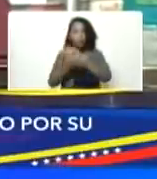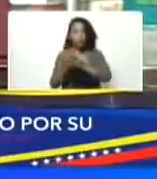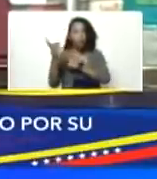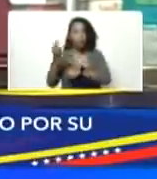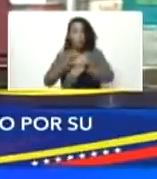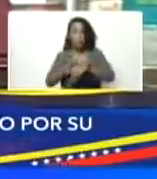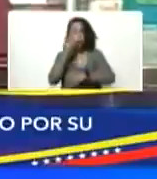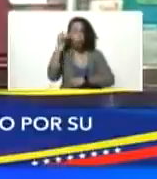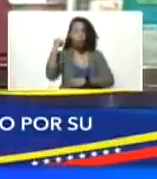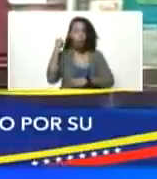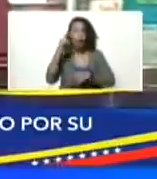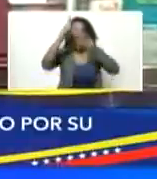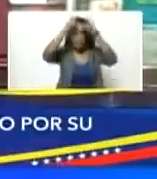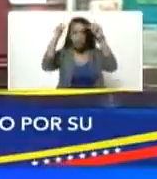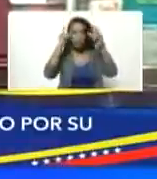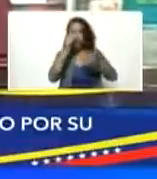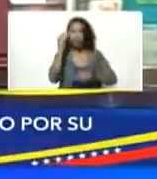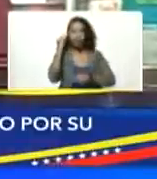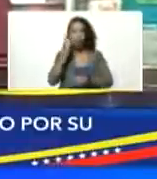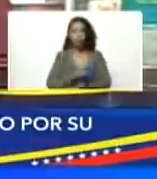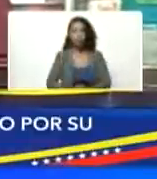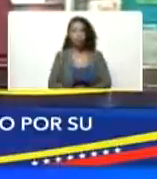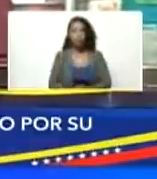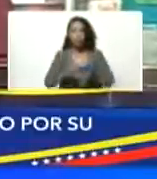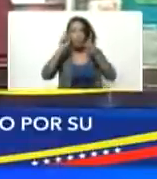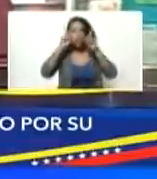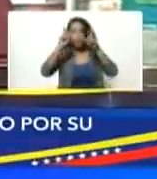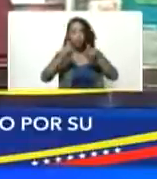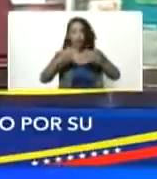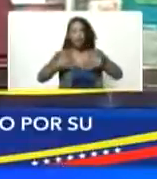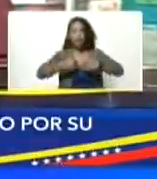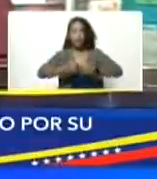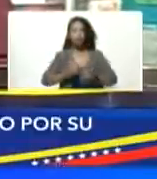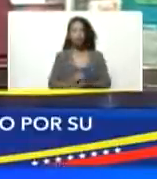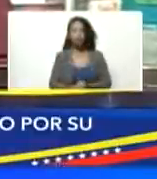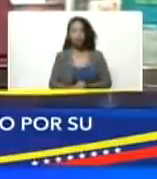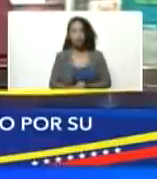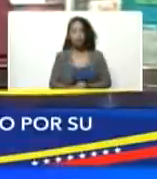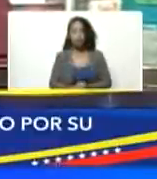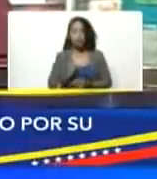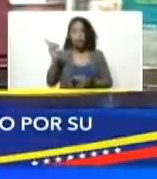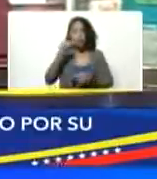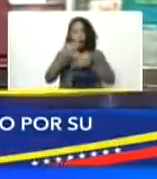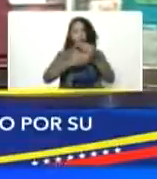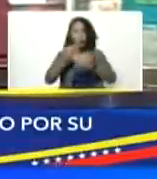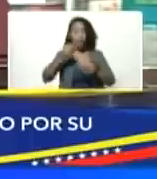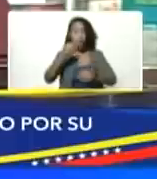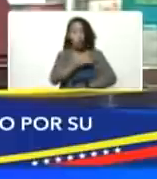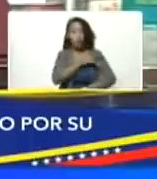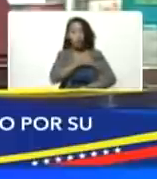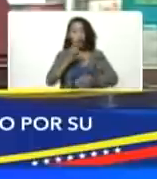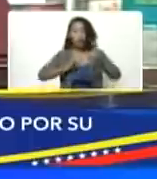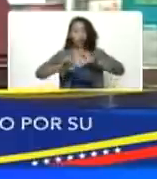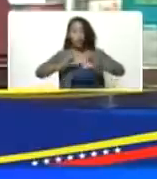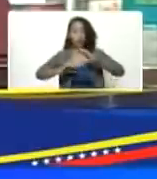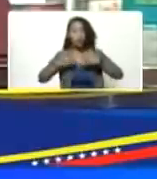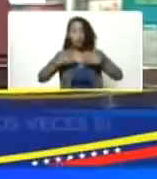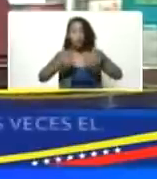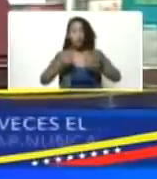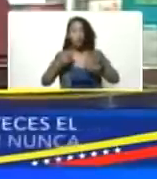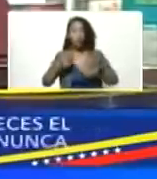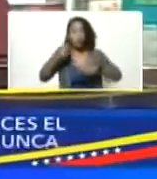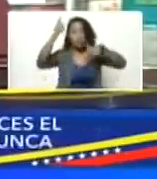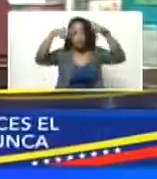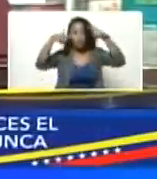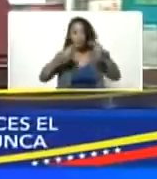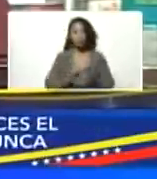Médicos, médicas, enfermeros, enfermeras, los profesionales de la salud que se forjan en la Universidad de las Ciencias de la Salud, Hugo